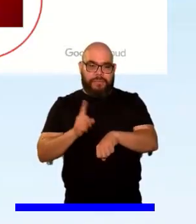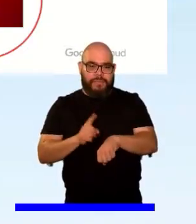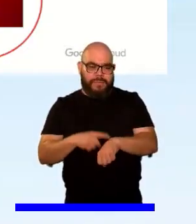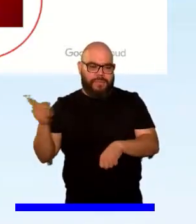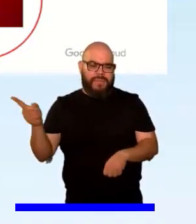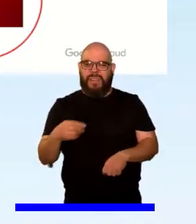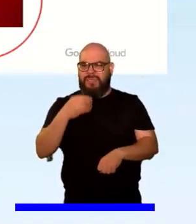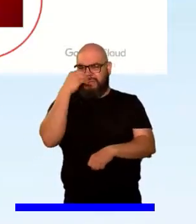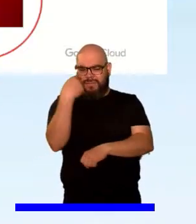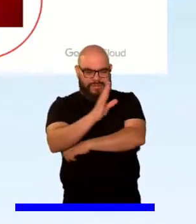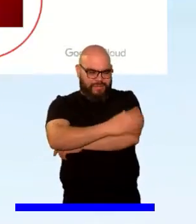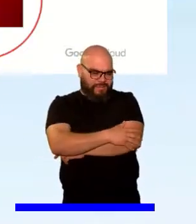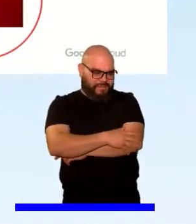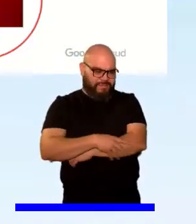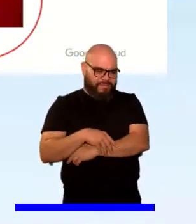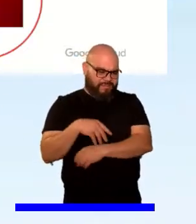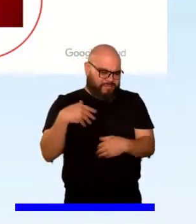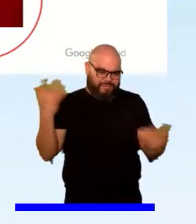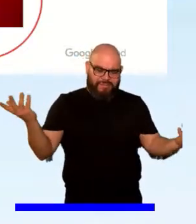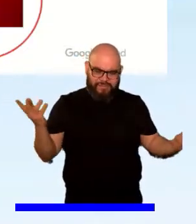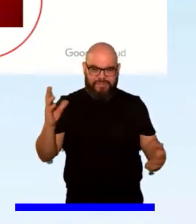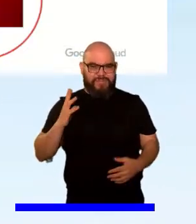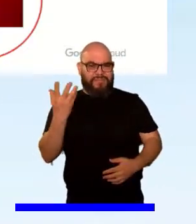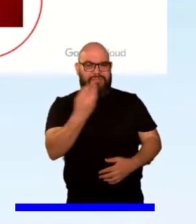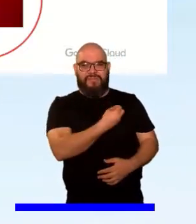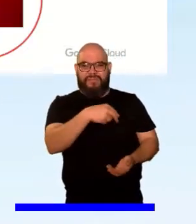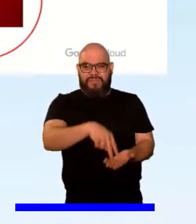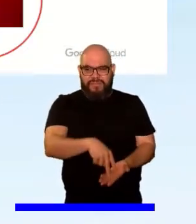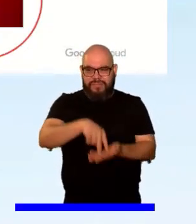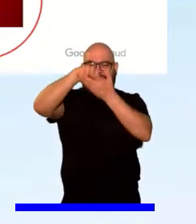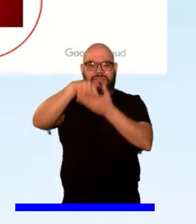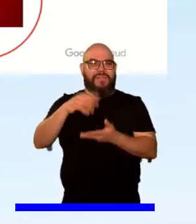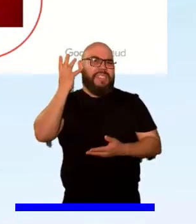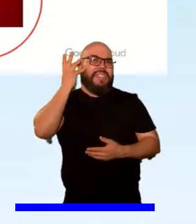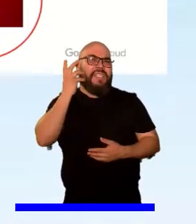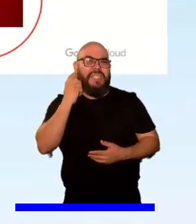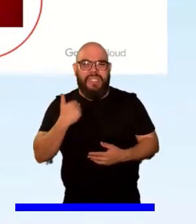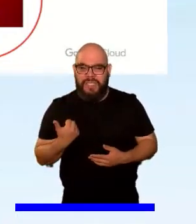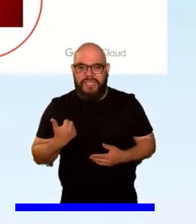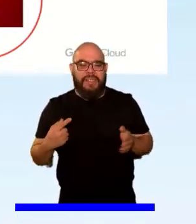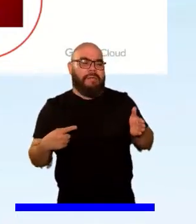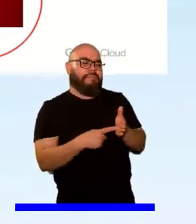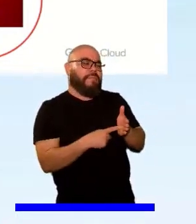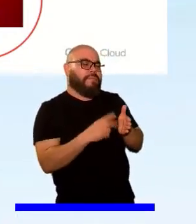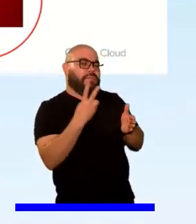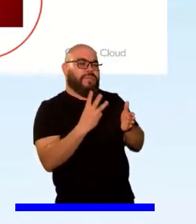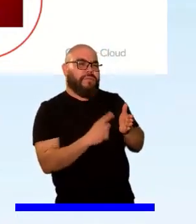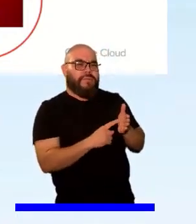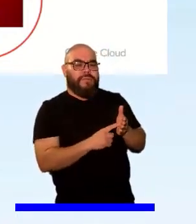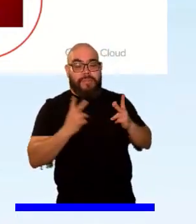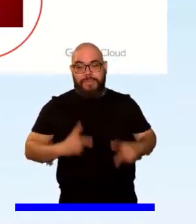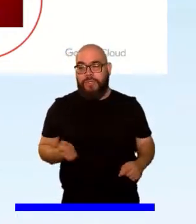esto es absurdo, en cierta forma. Pues, todos nos montamos en ascensores casi que todos los días, hundimos el piso y llegamos, no hay un